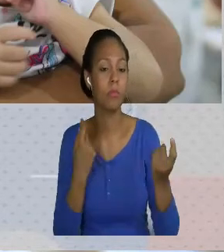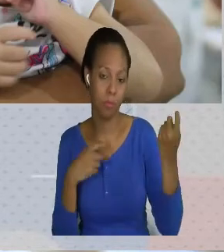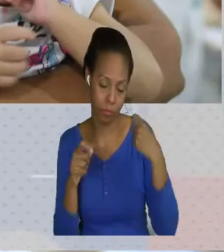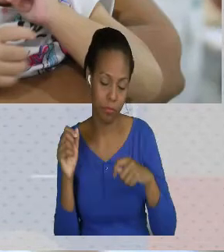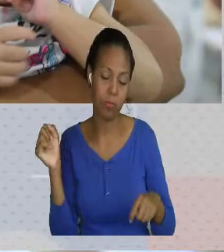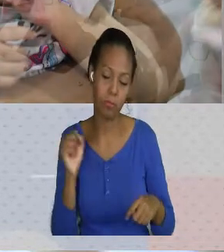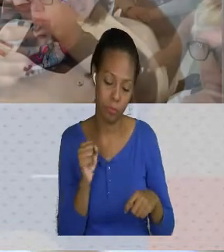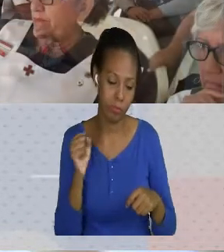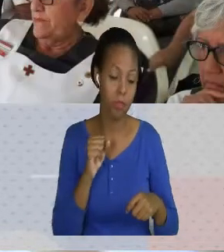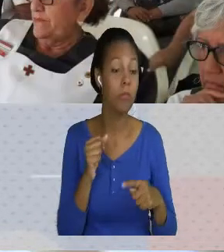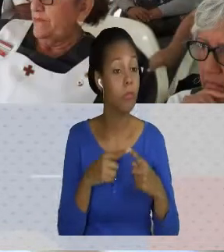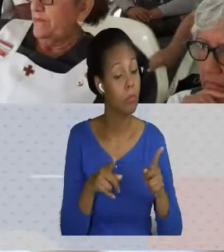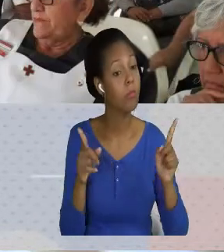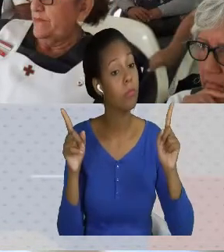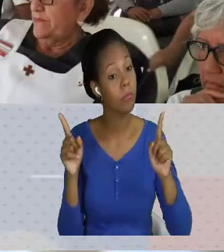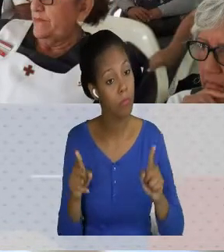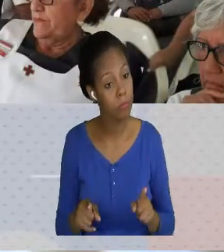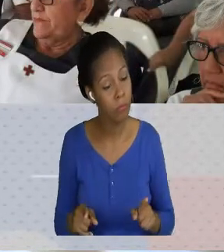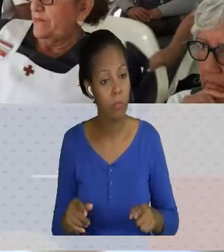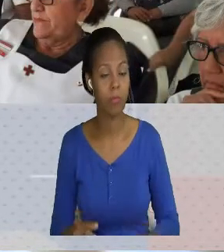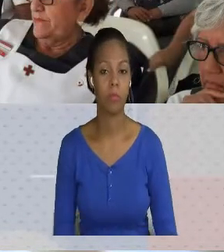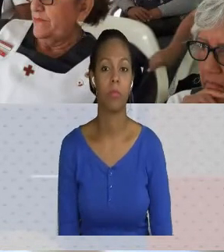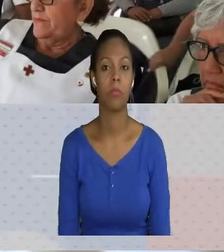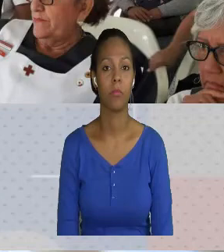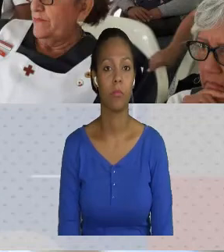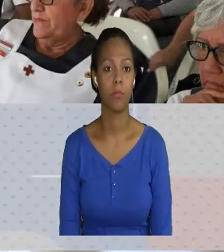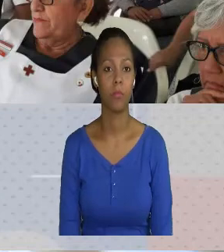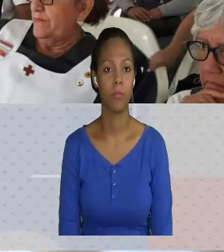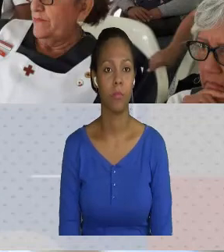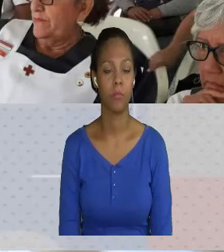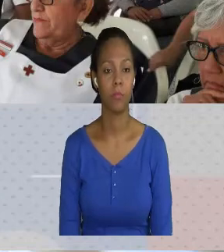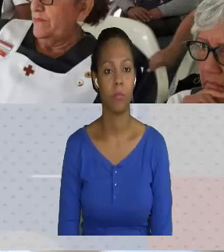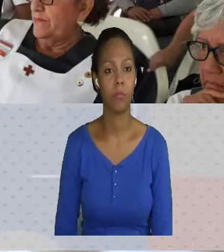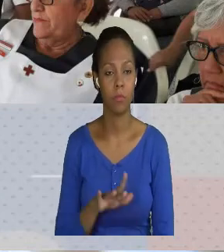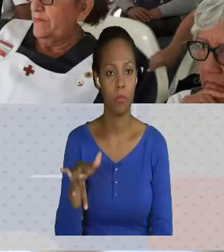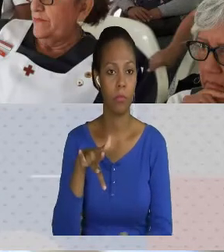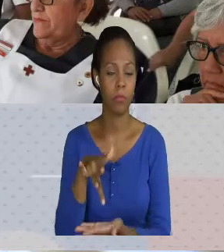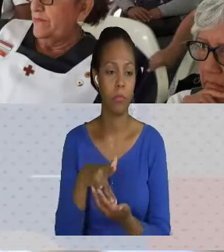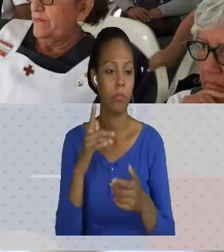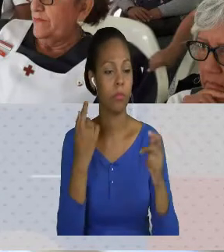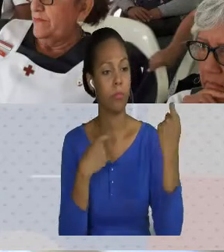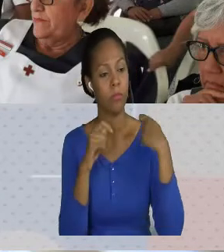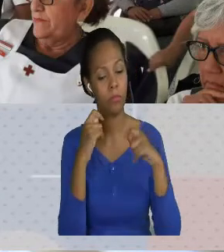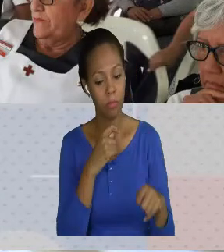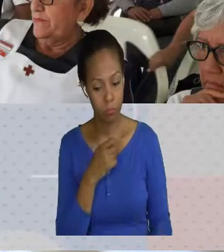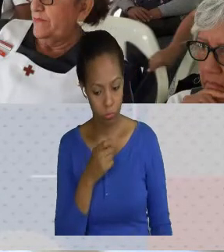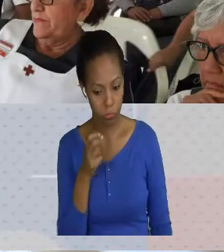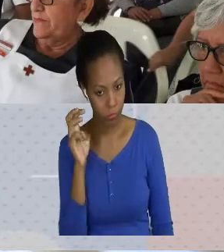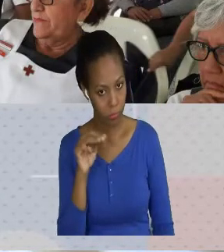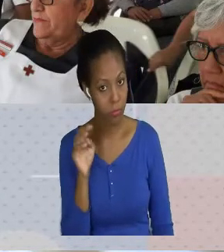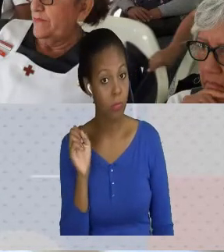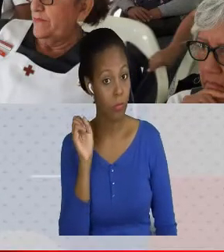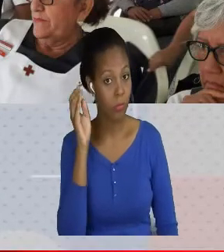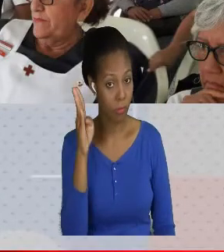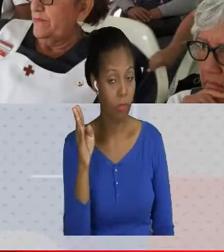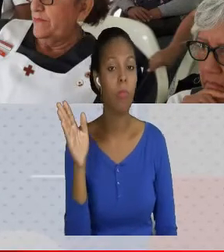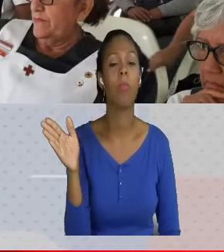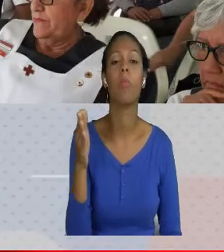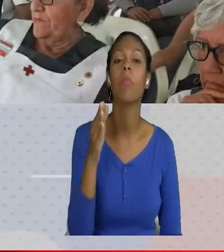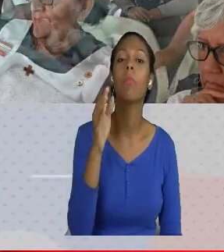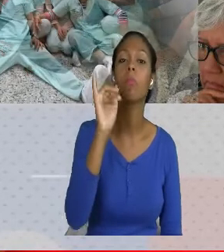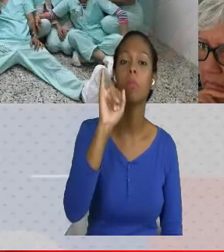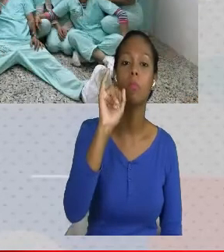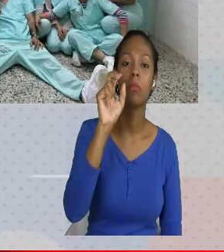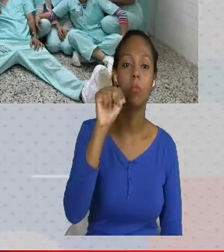también vamos a tener un punto de venta ahorita el martes en el Club Infantas, que